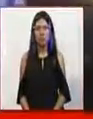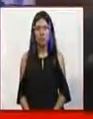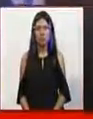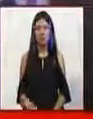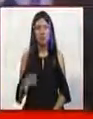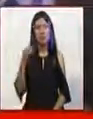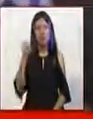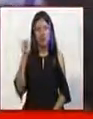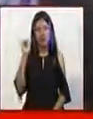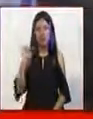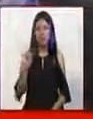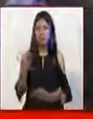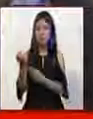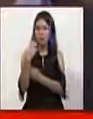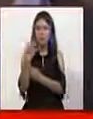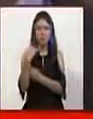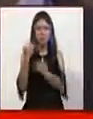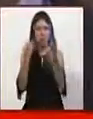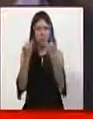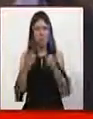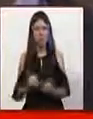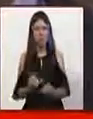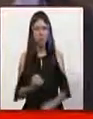Bueno, ayer nos reportaron dos